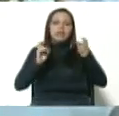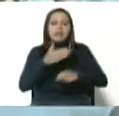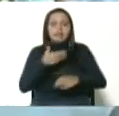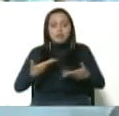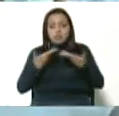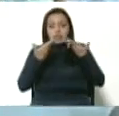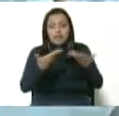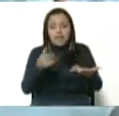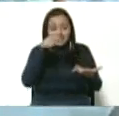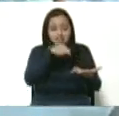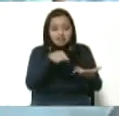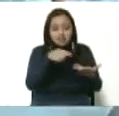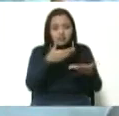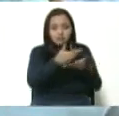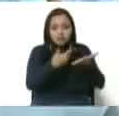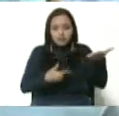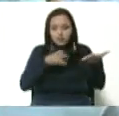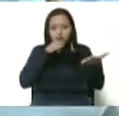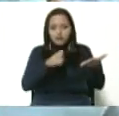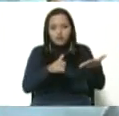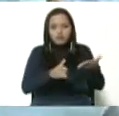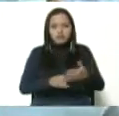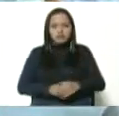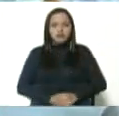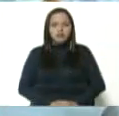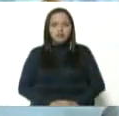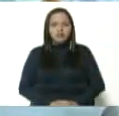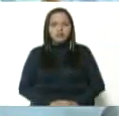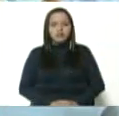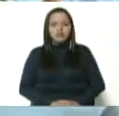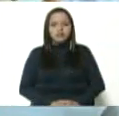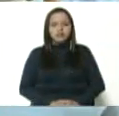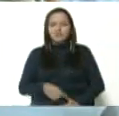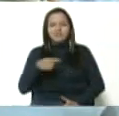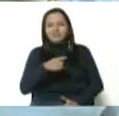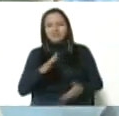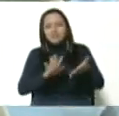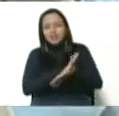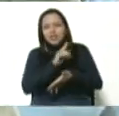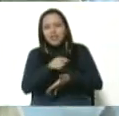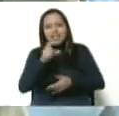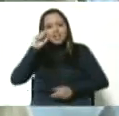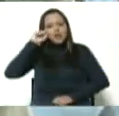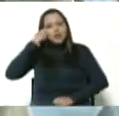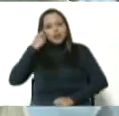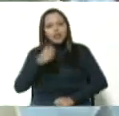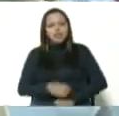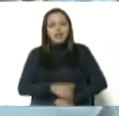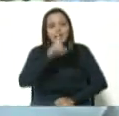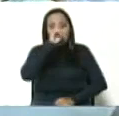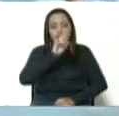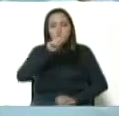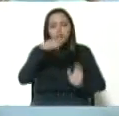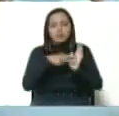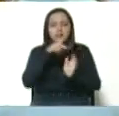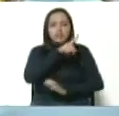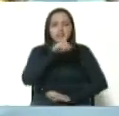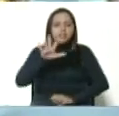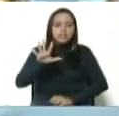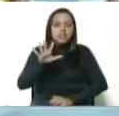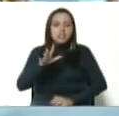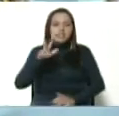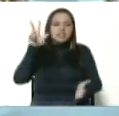entregar dentro de este documento que vamos a presentar hoy es recordar que en el 2015 se aprobó